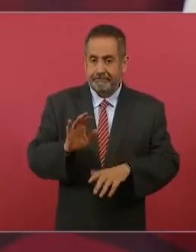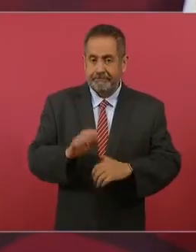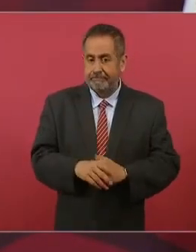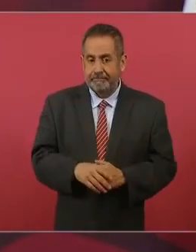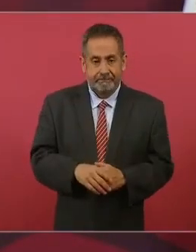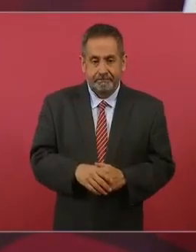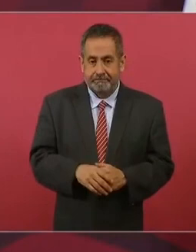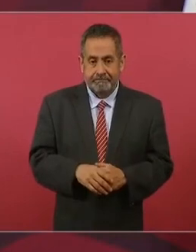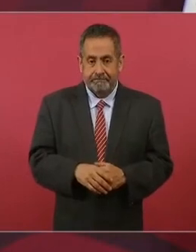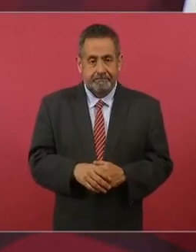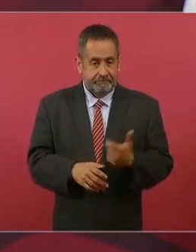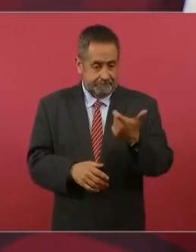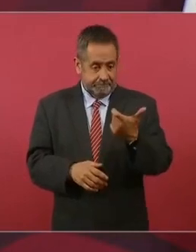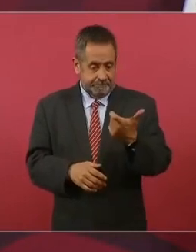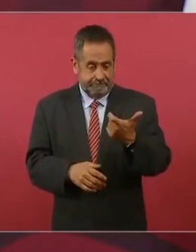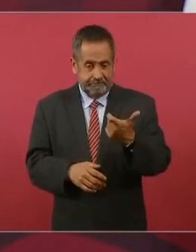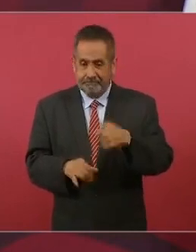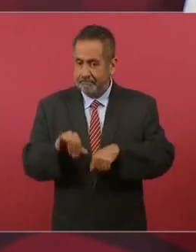la gran tentación,